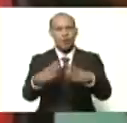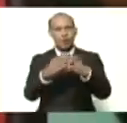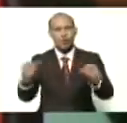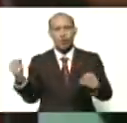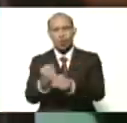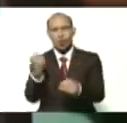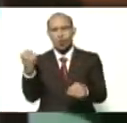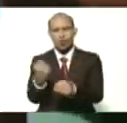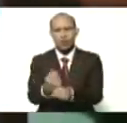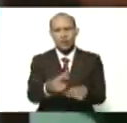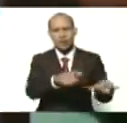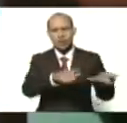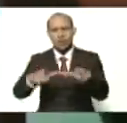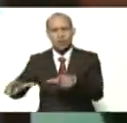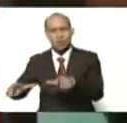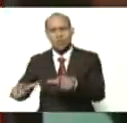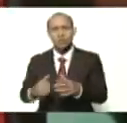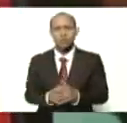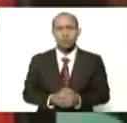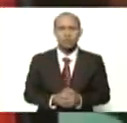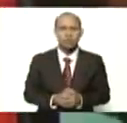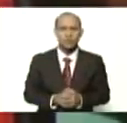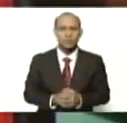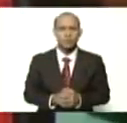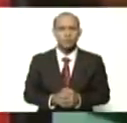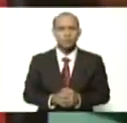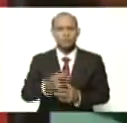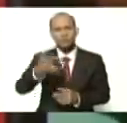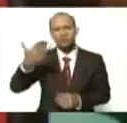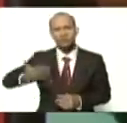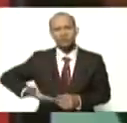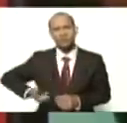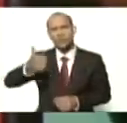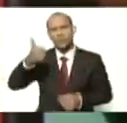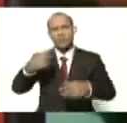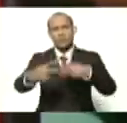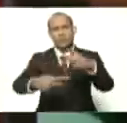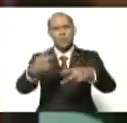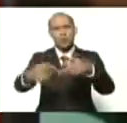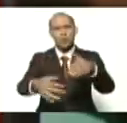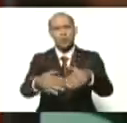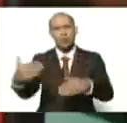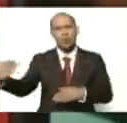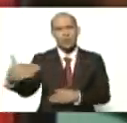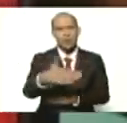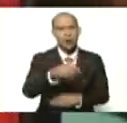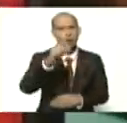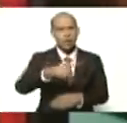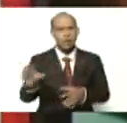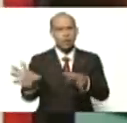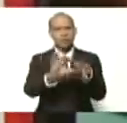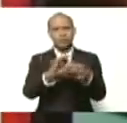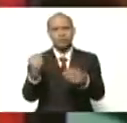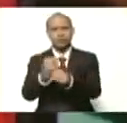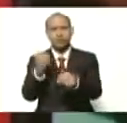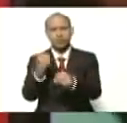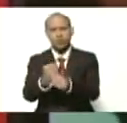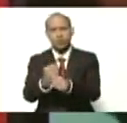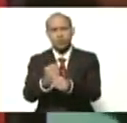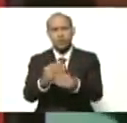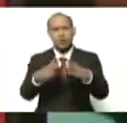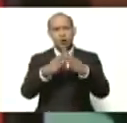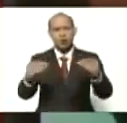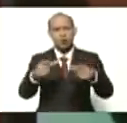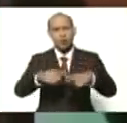con todo el oriente del país que es uno de los mayores productores de pescado también tenemos en la articulación con el resto de los sectores